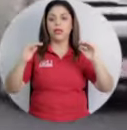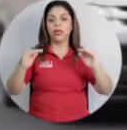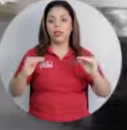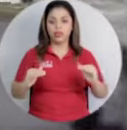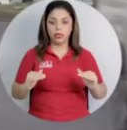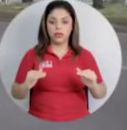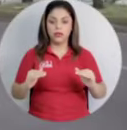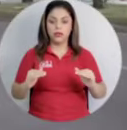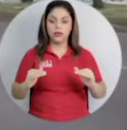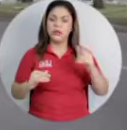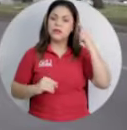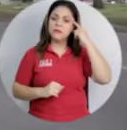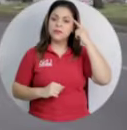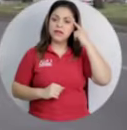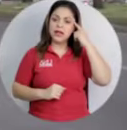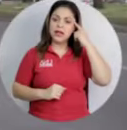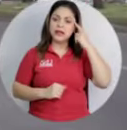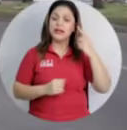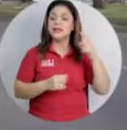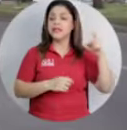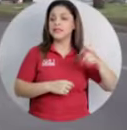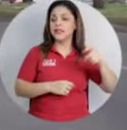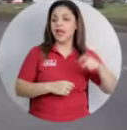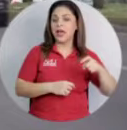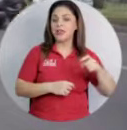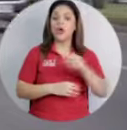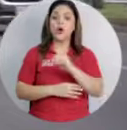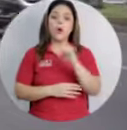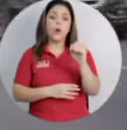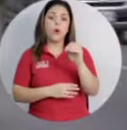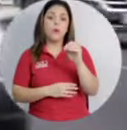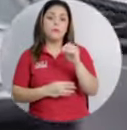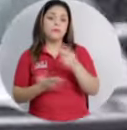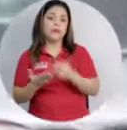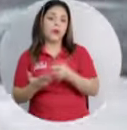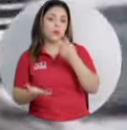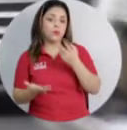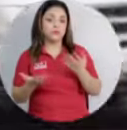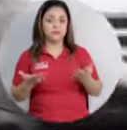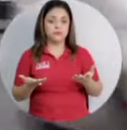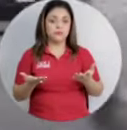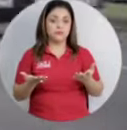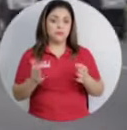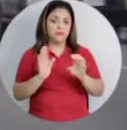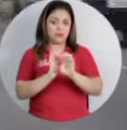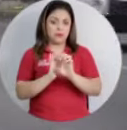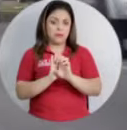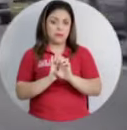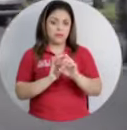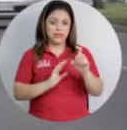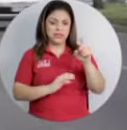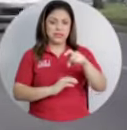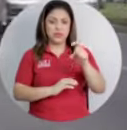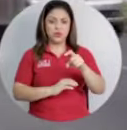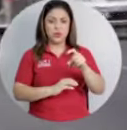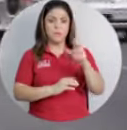y realmente valor. O sea, yo realmente necesito que los vecinos míos me vean todos los días salir en el carro a la